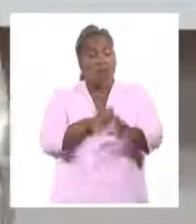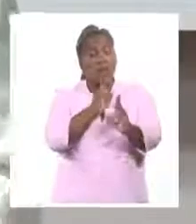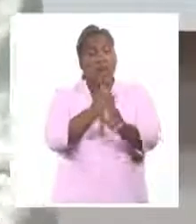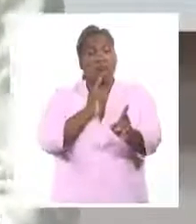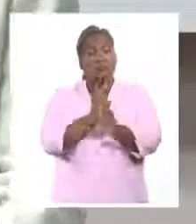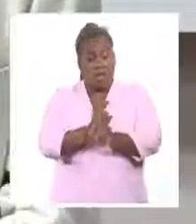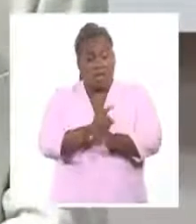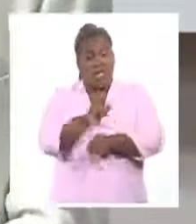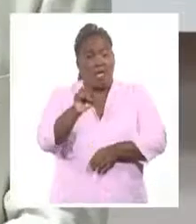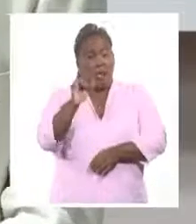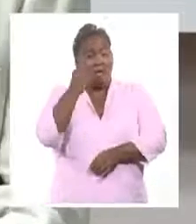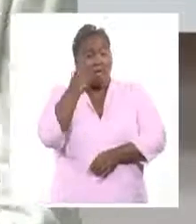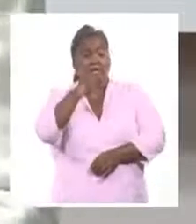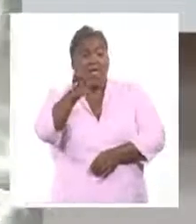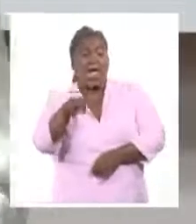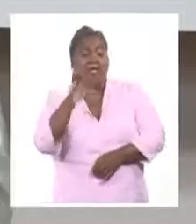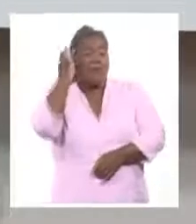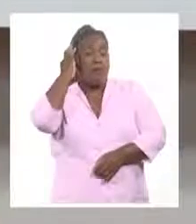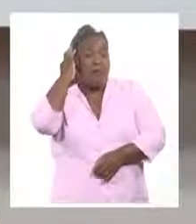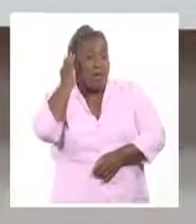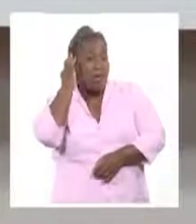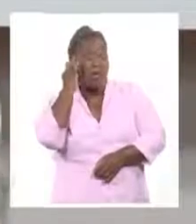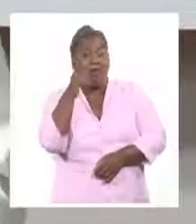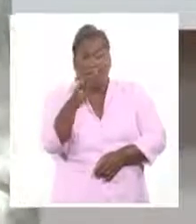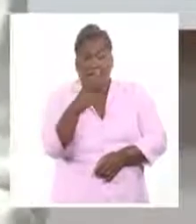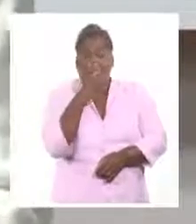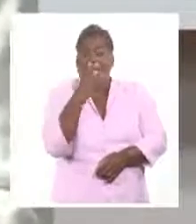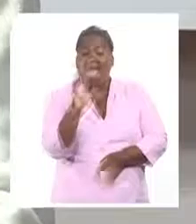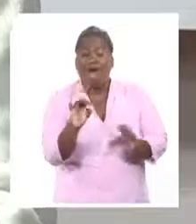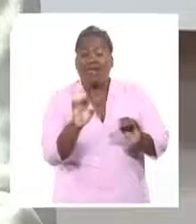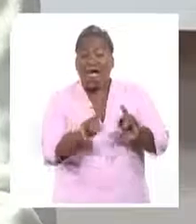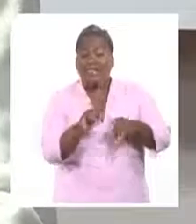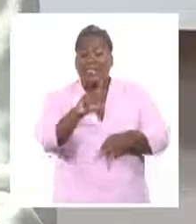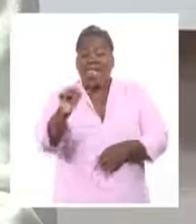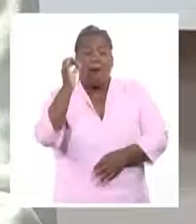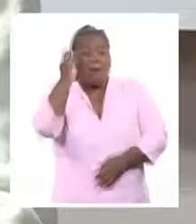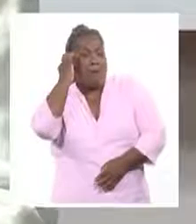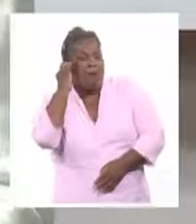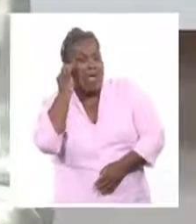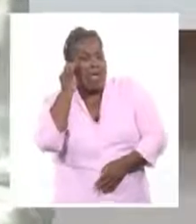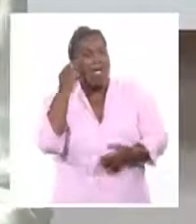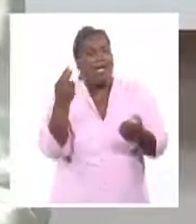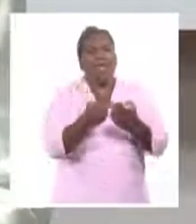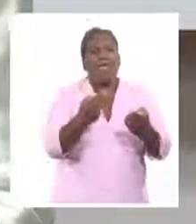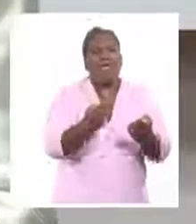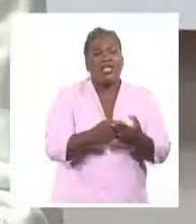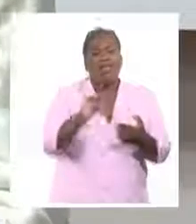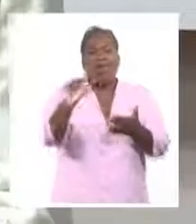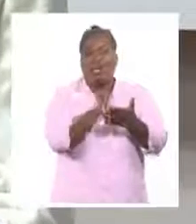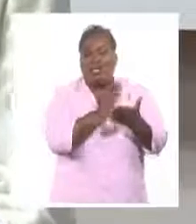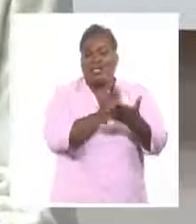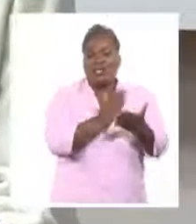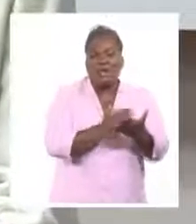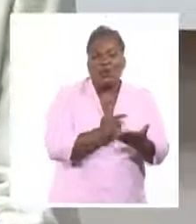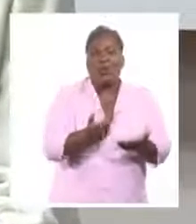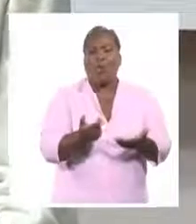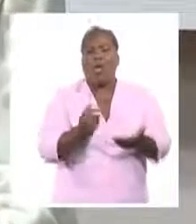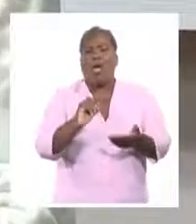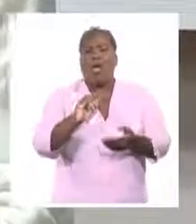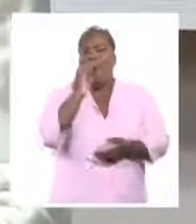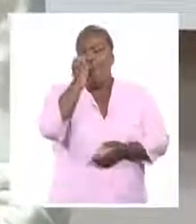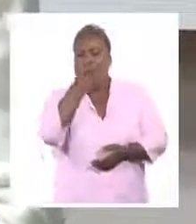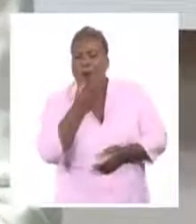Mujer, atendiendo nuestros aciertos feministas y eventos de la literatura, las tradiciones, del humor como el que recién concluyó,